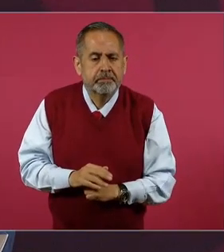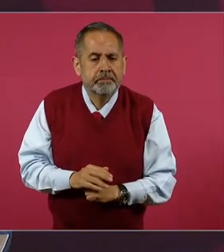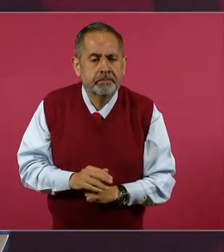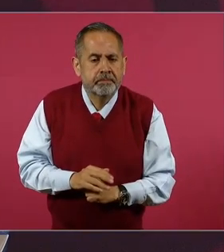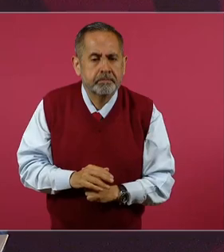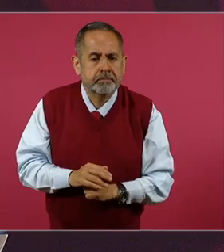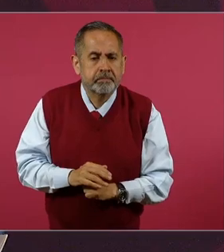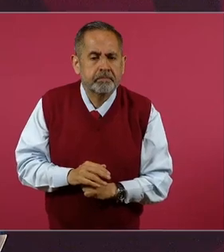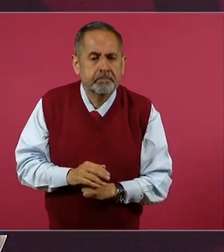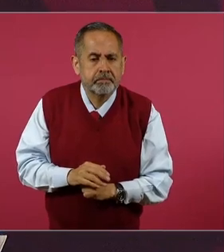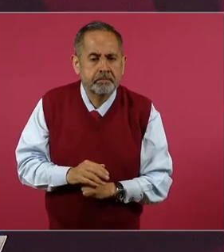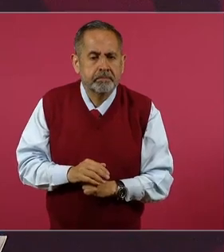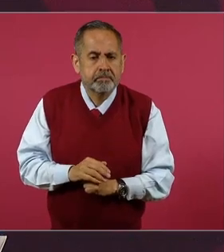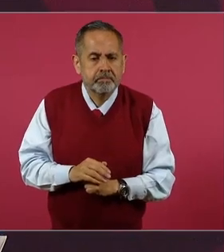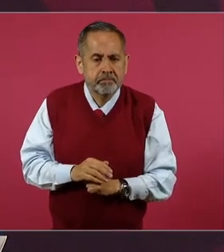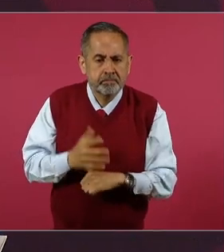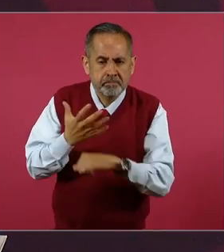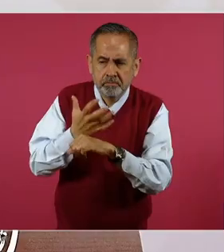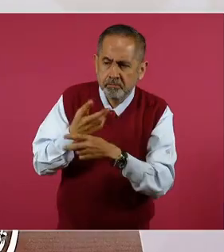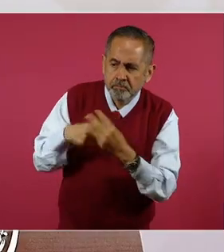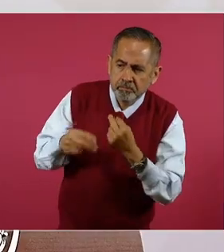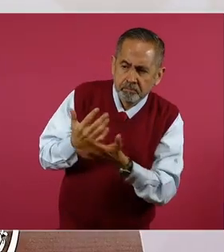la llegada,